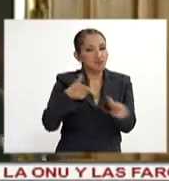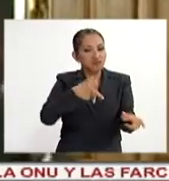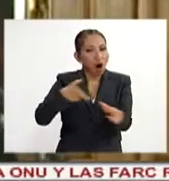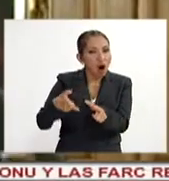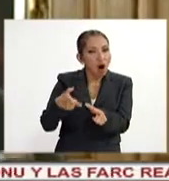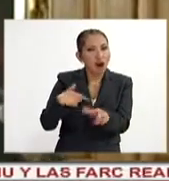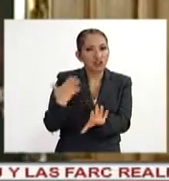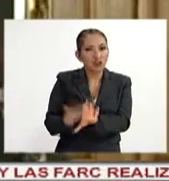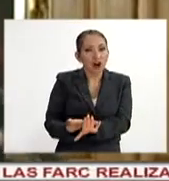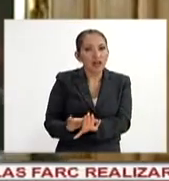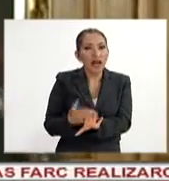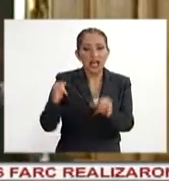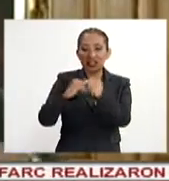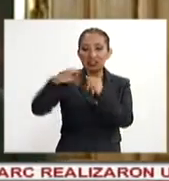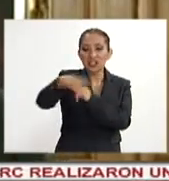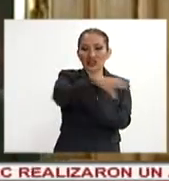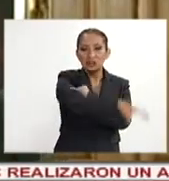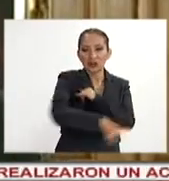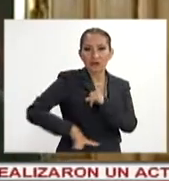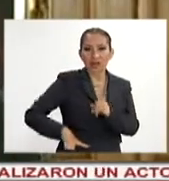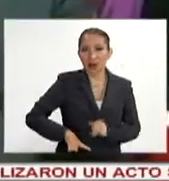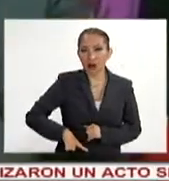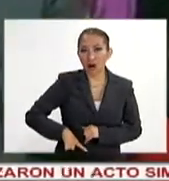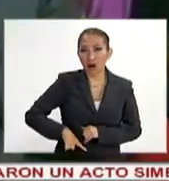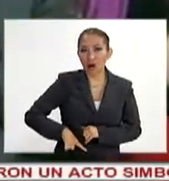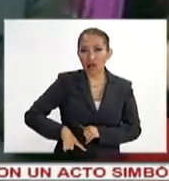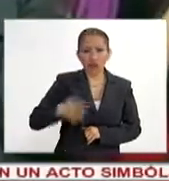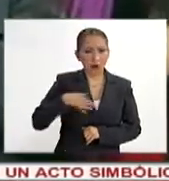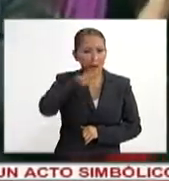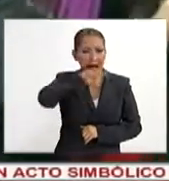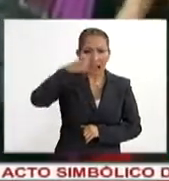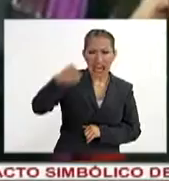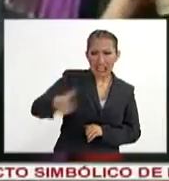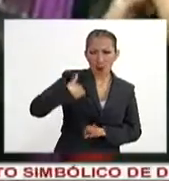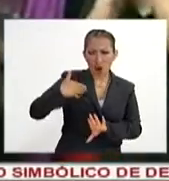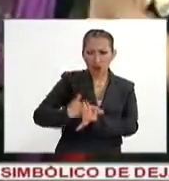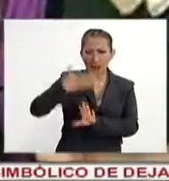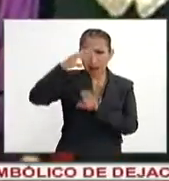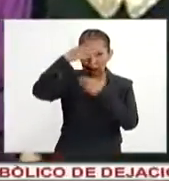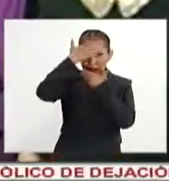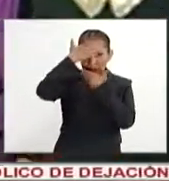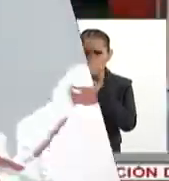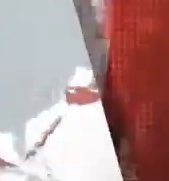armado contra las instituciones del país. Condeno este ataque terrorista.